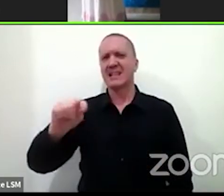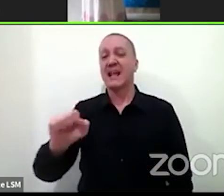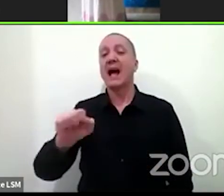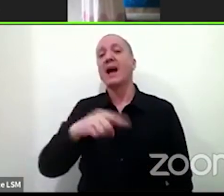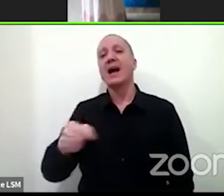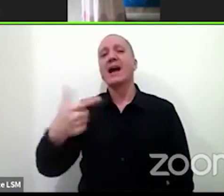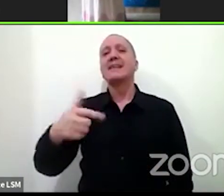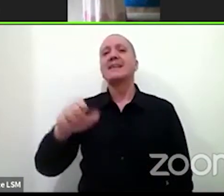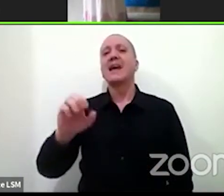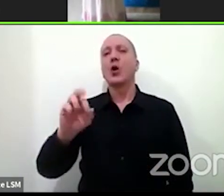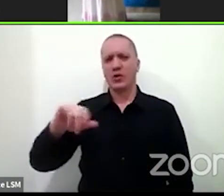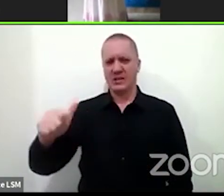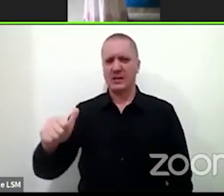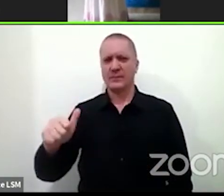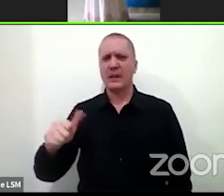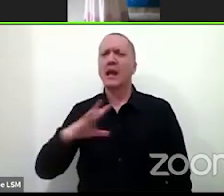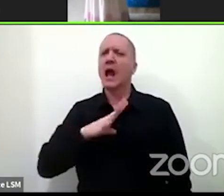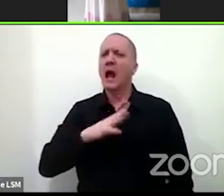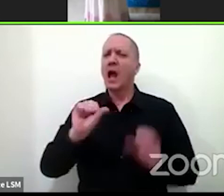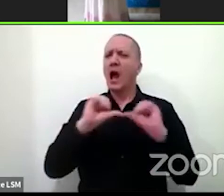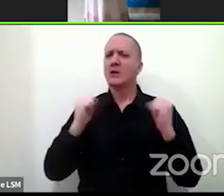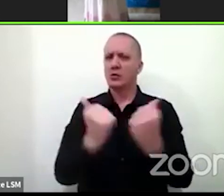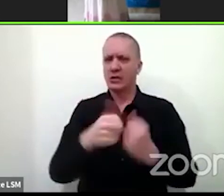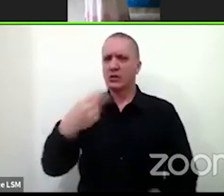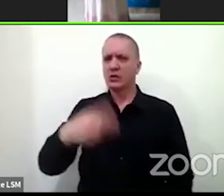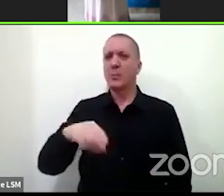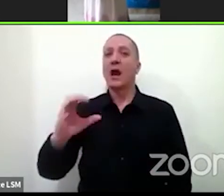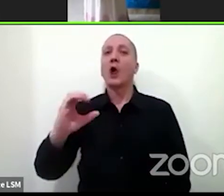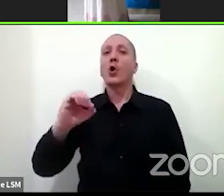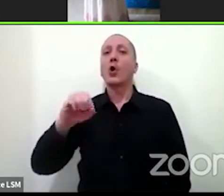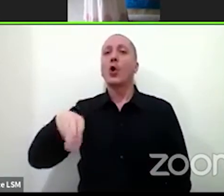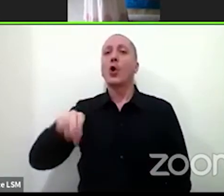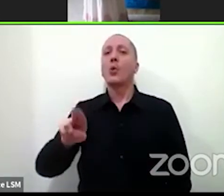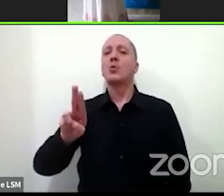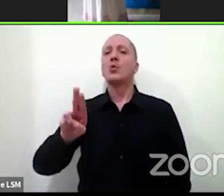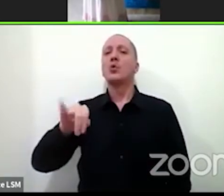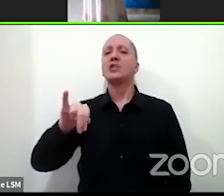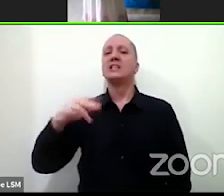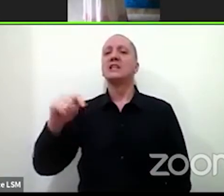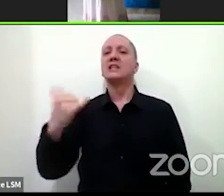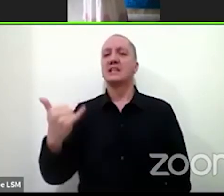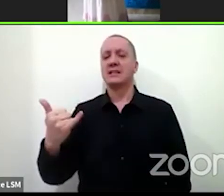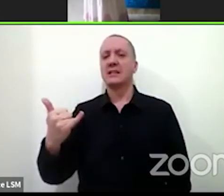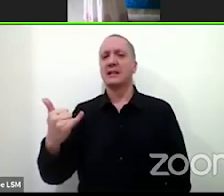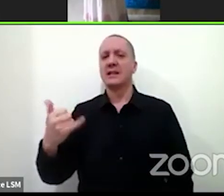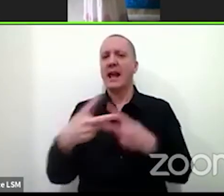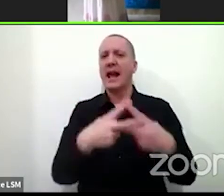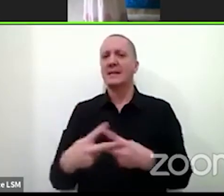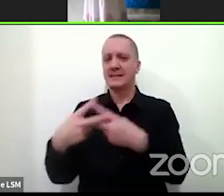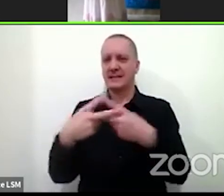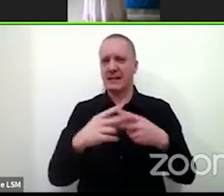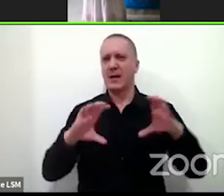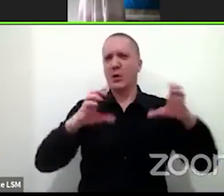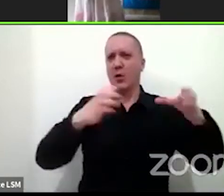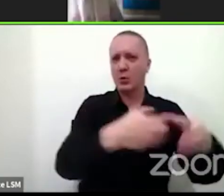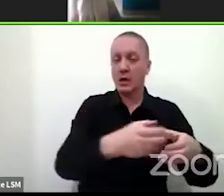Community Estrella es una organización de base comunitaria que aboga y defiende los derechos de la comunidad trans aquí en el estado